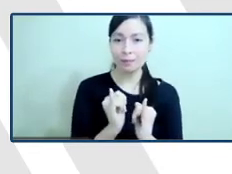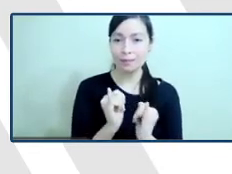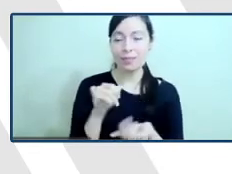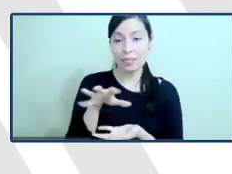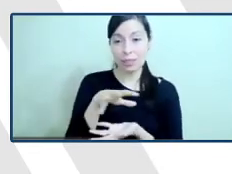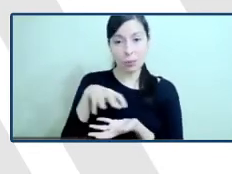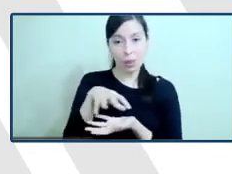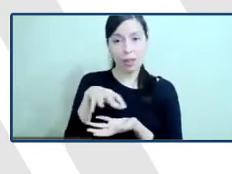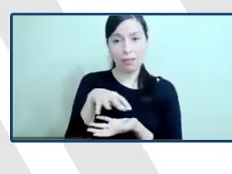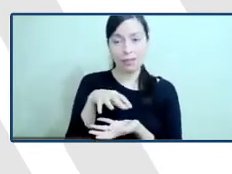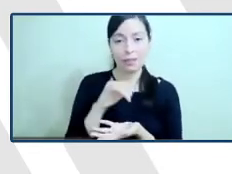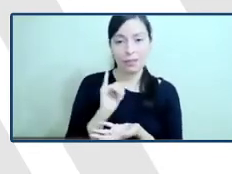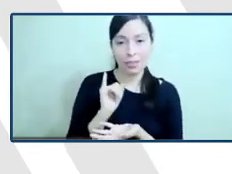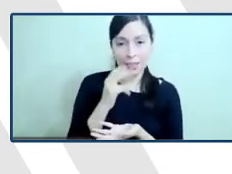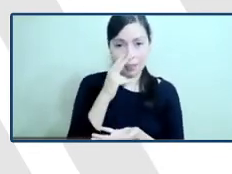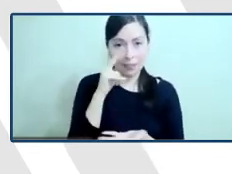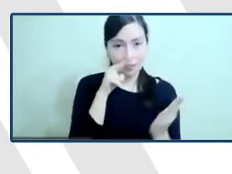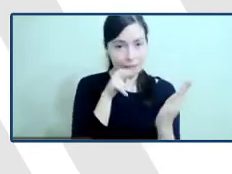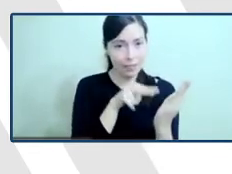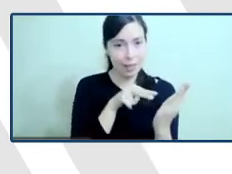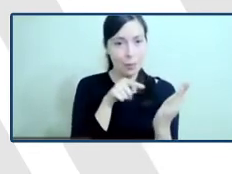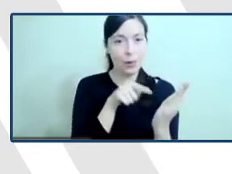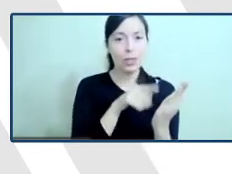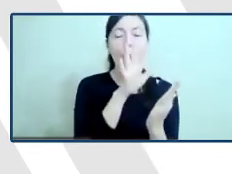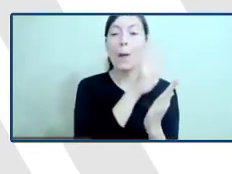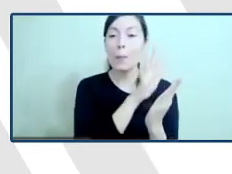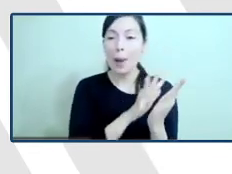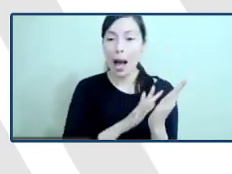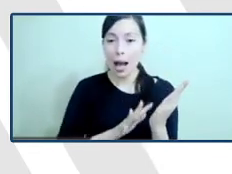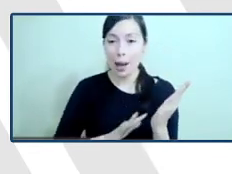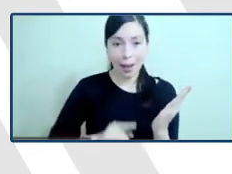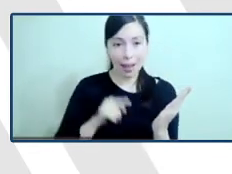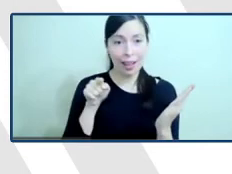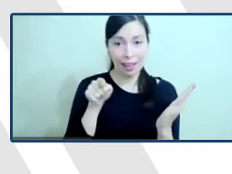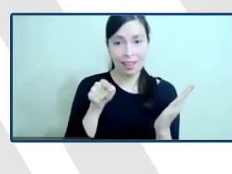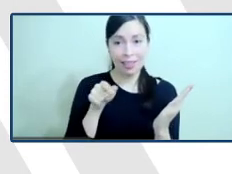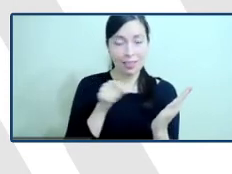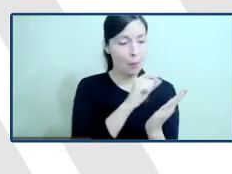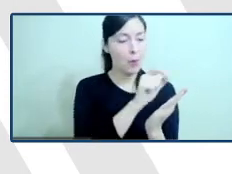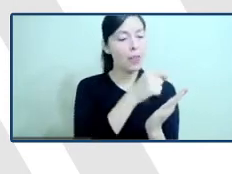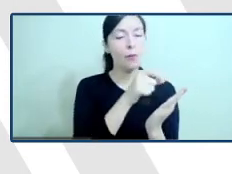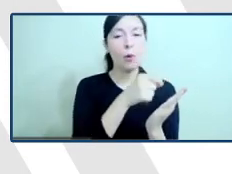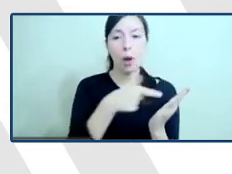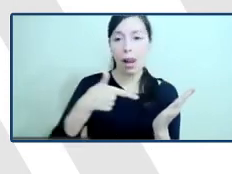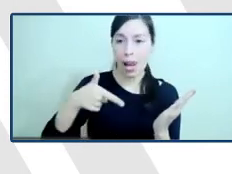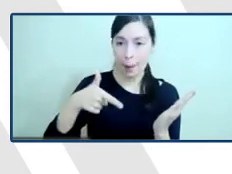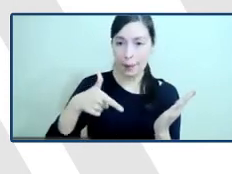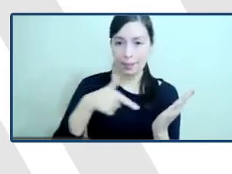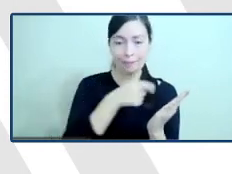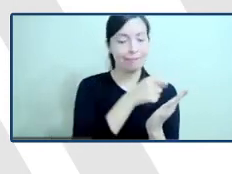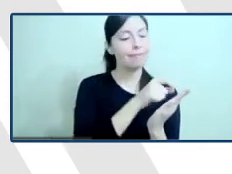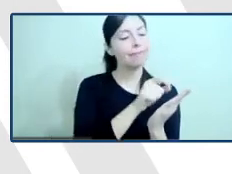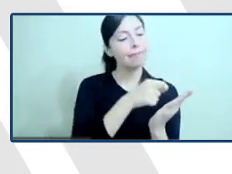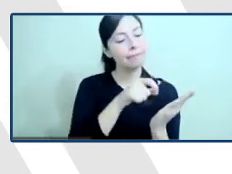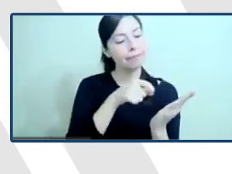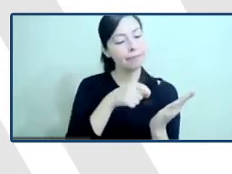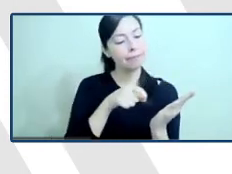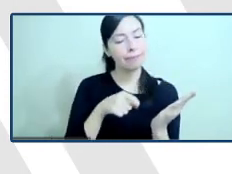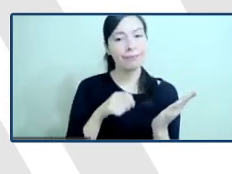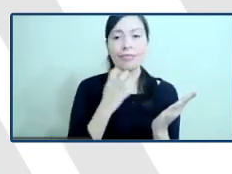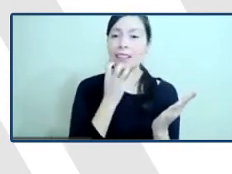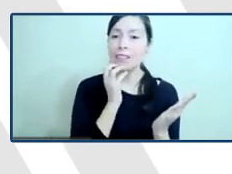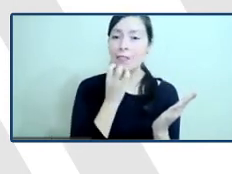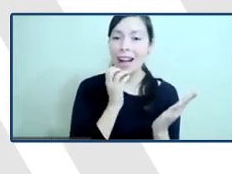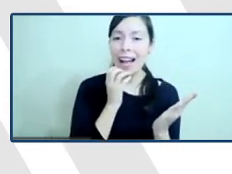hecho, esto que vemos acá es un mapa que él mismo dibuja a lápiz de Antofagasta, su